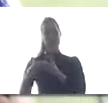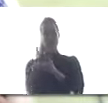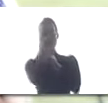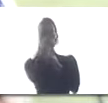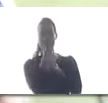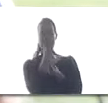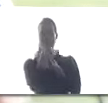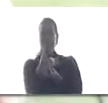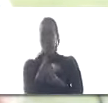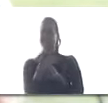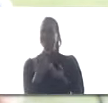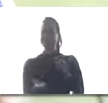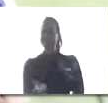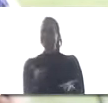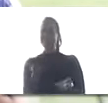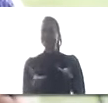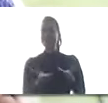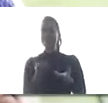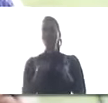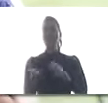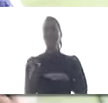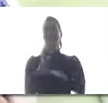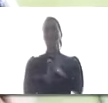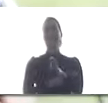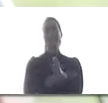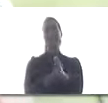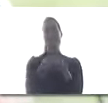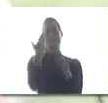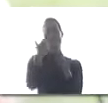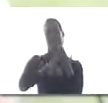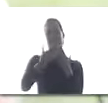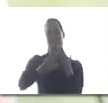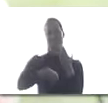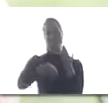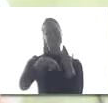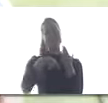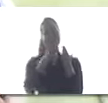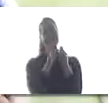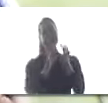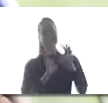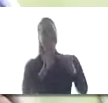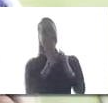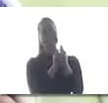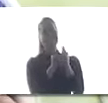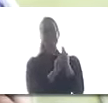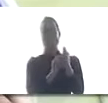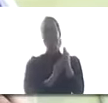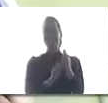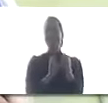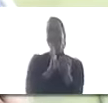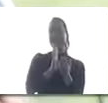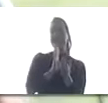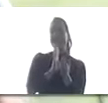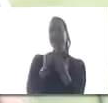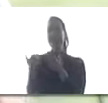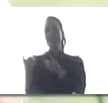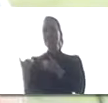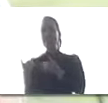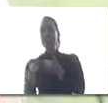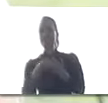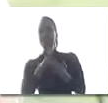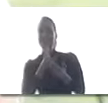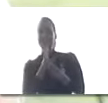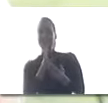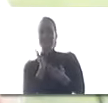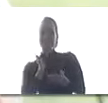los informes para conocer las diferentes realidades en medio de una pandemia, pero también de